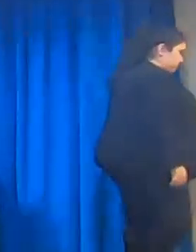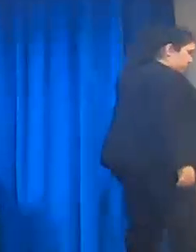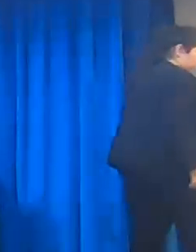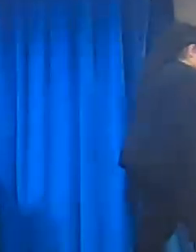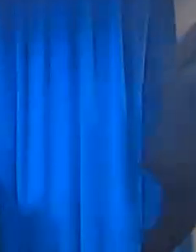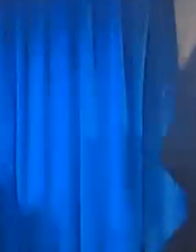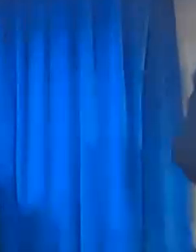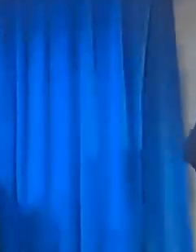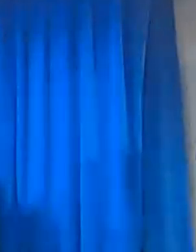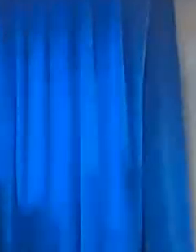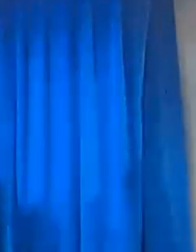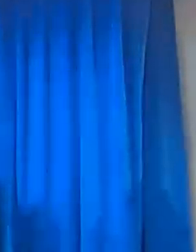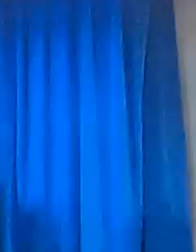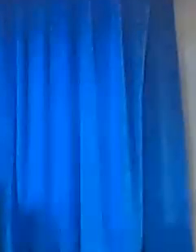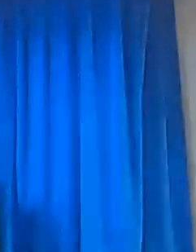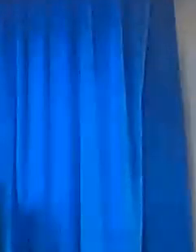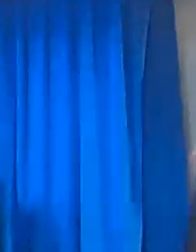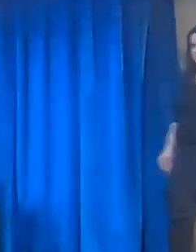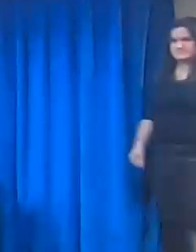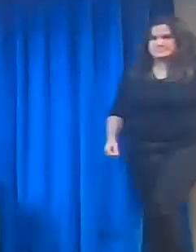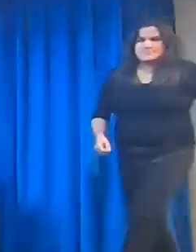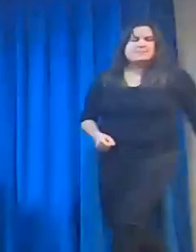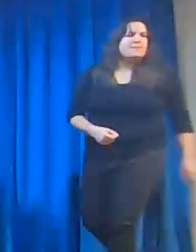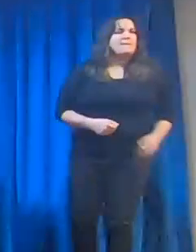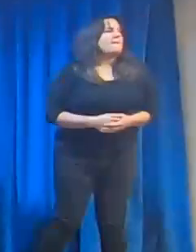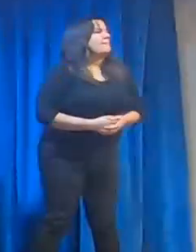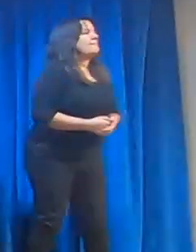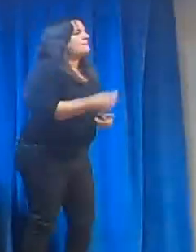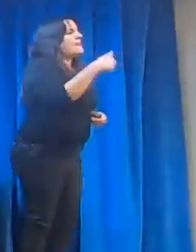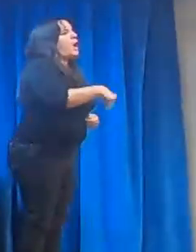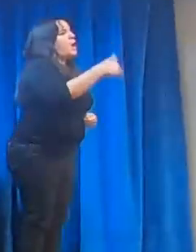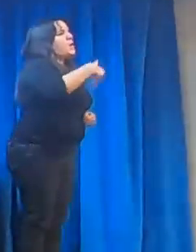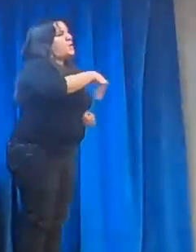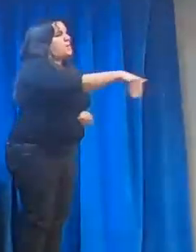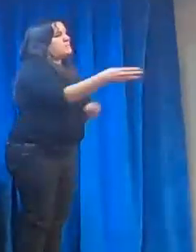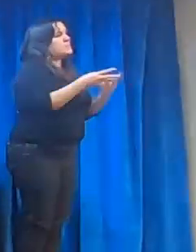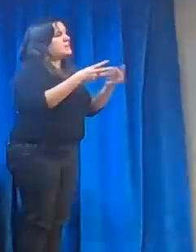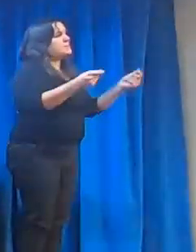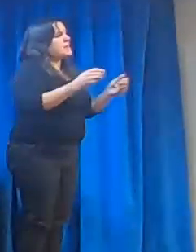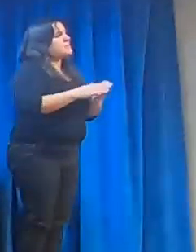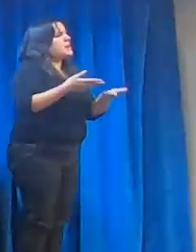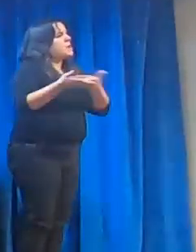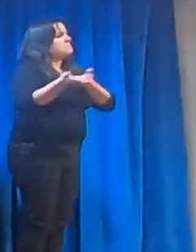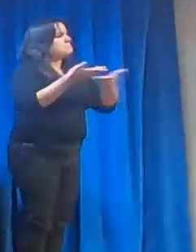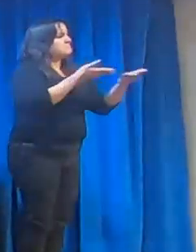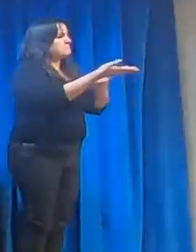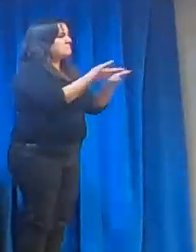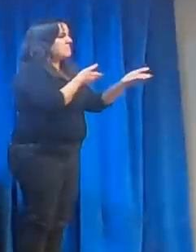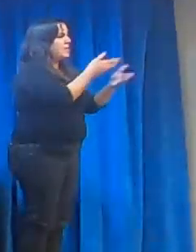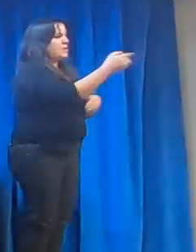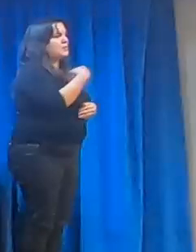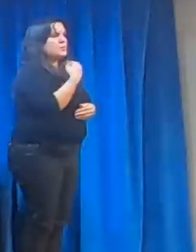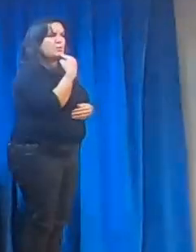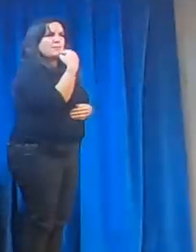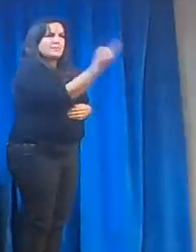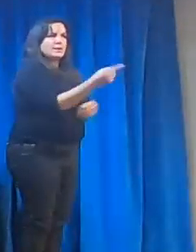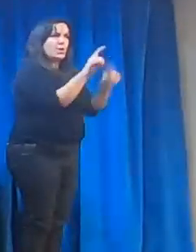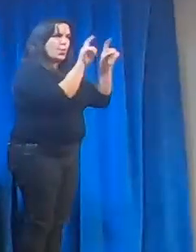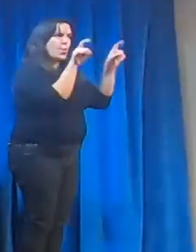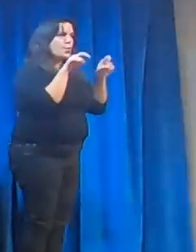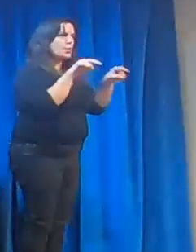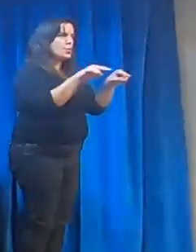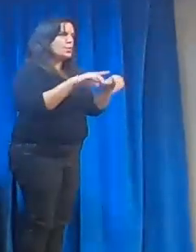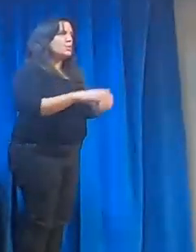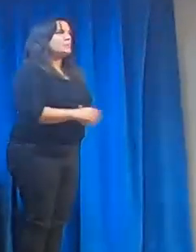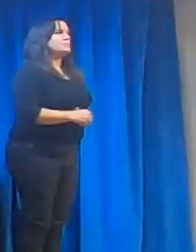Ahora, para finalizar, vamos a tener un intercambio con las expositoras y el expositor a partir de la siguiente pregunta, que es una pregunta